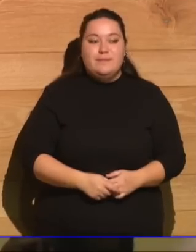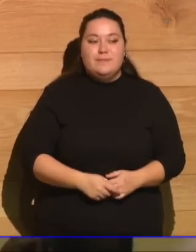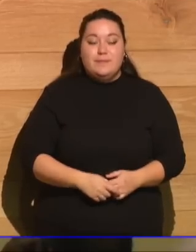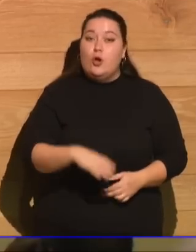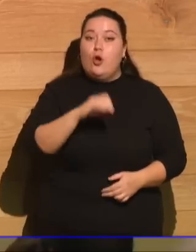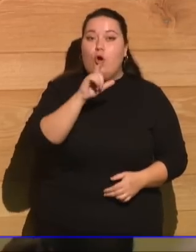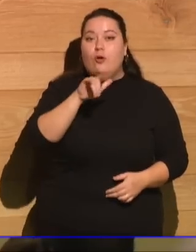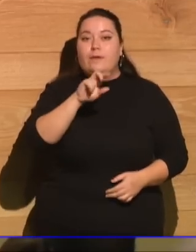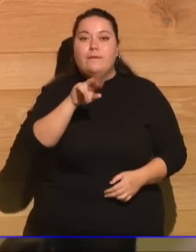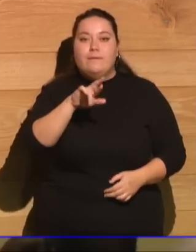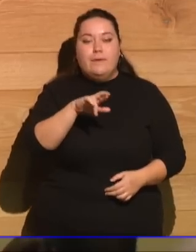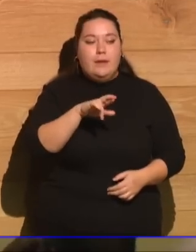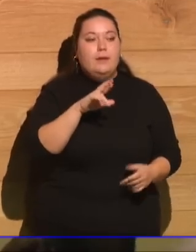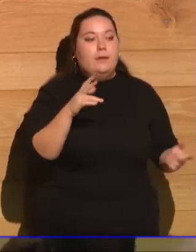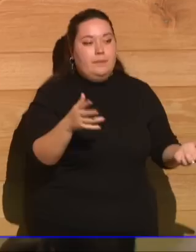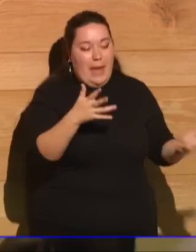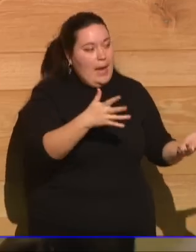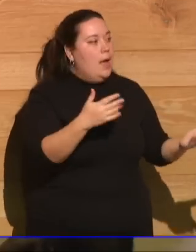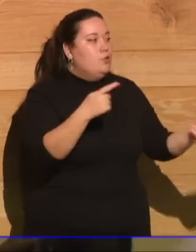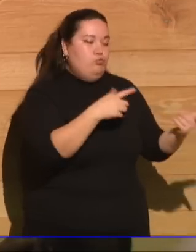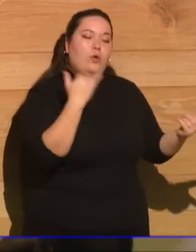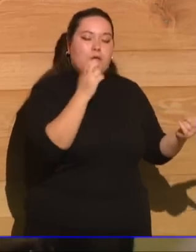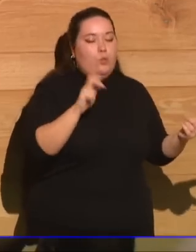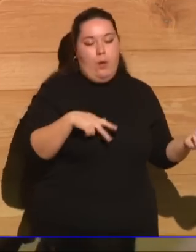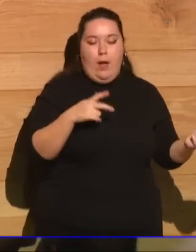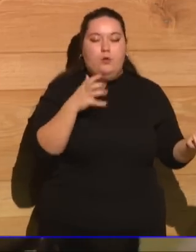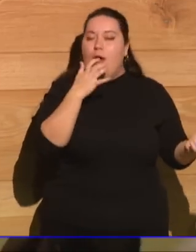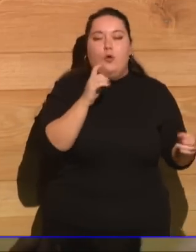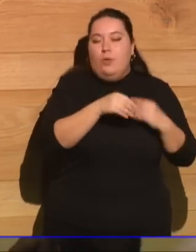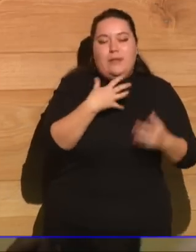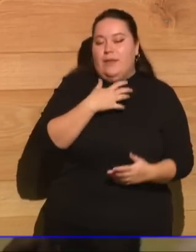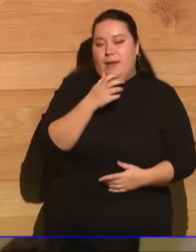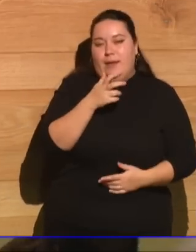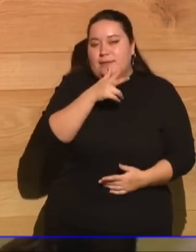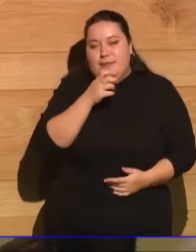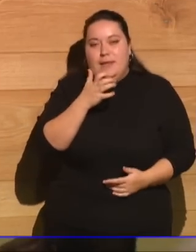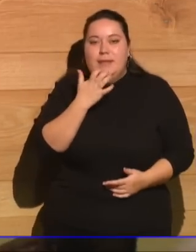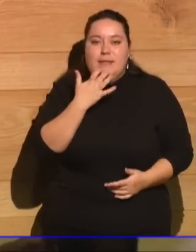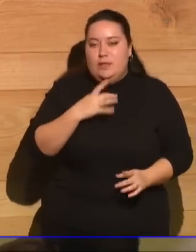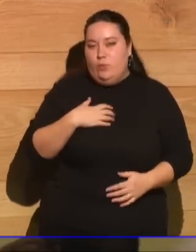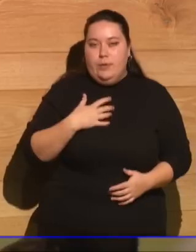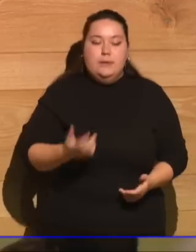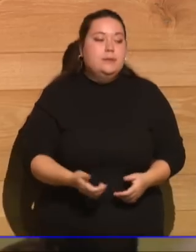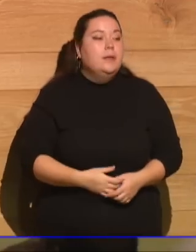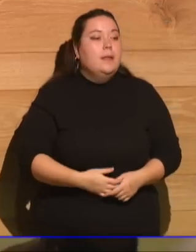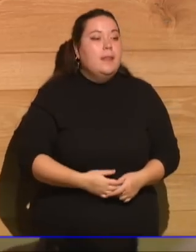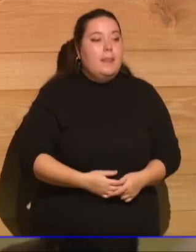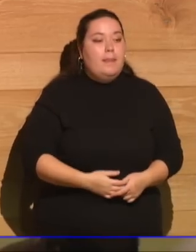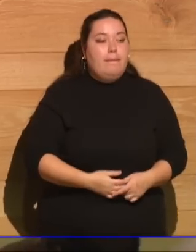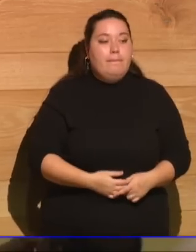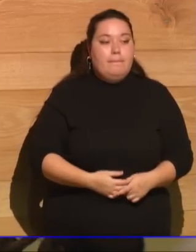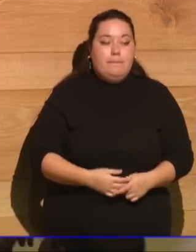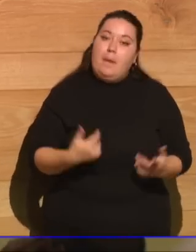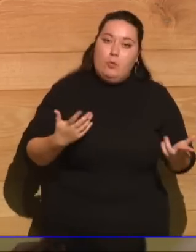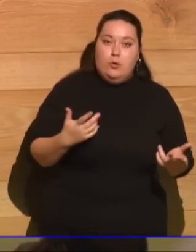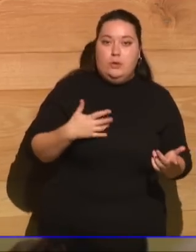Oliver Juan, estate a lo de ser Juan, Ay, por favor. Perdonadme. Ha dado en el poste, está muy Haz bien. el favor, Espera, que vuelvo al personaje. Pues... Que no renovamos